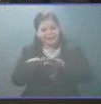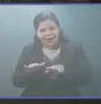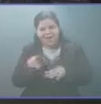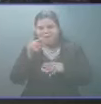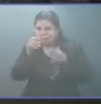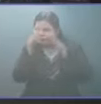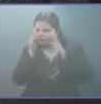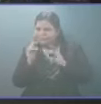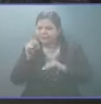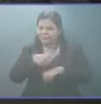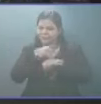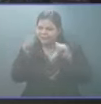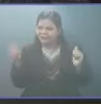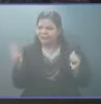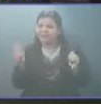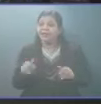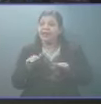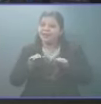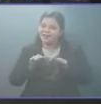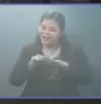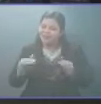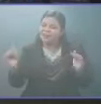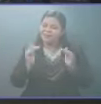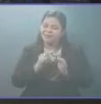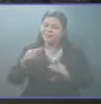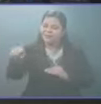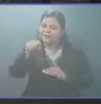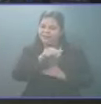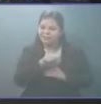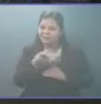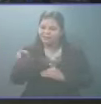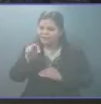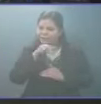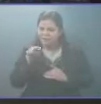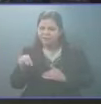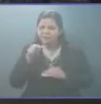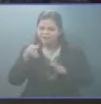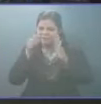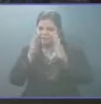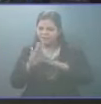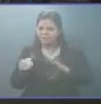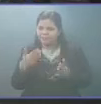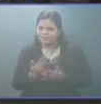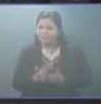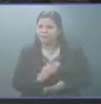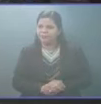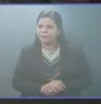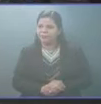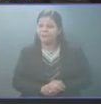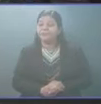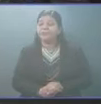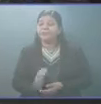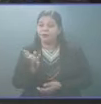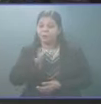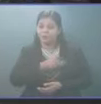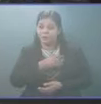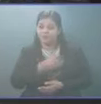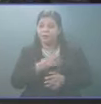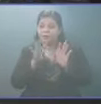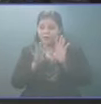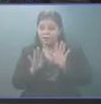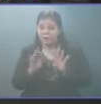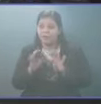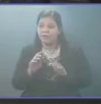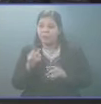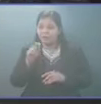haberme acompañado esta mañana. Y gracias a ustedes también, amigos televidentes y radioescucha, por haber estado en sintonía de la señal de Canal 9 de Televisión